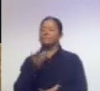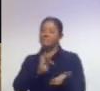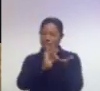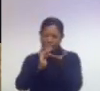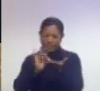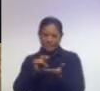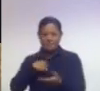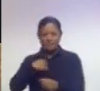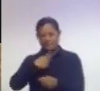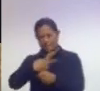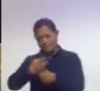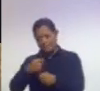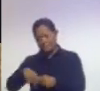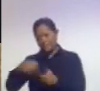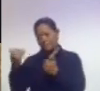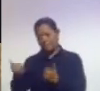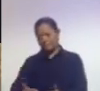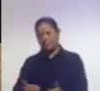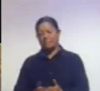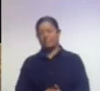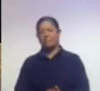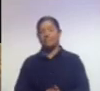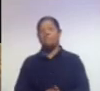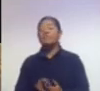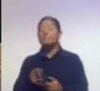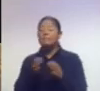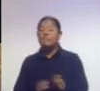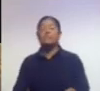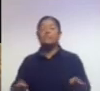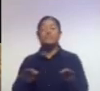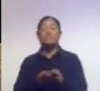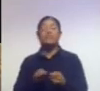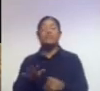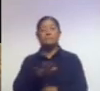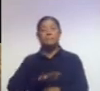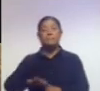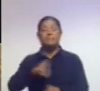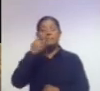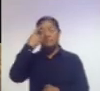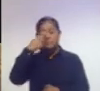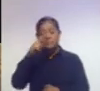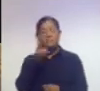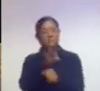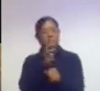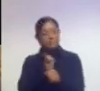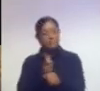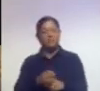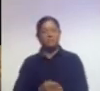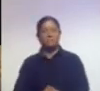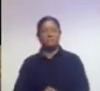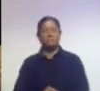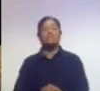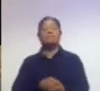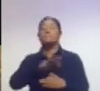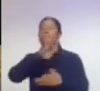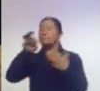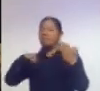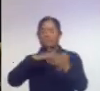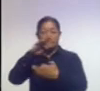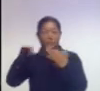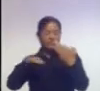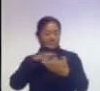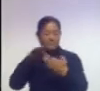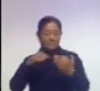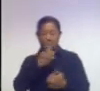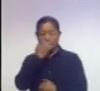brindan, y es precisamente la importancia de este espacio para hacer una invitación a todas las instituciones